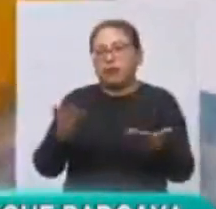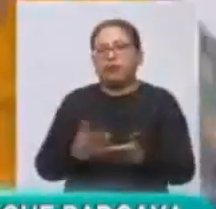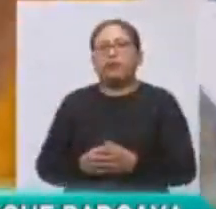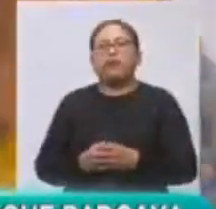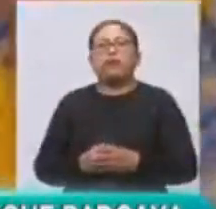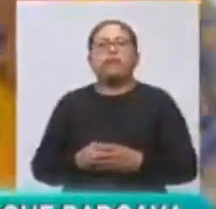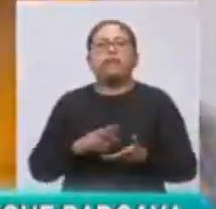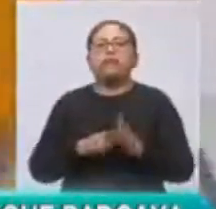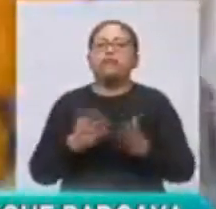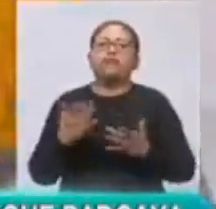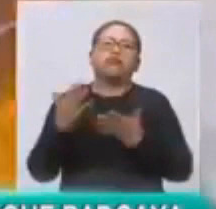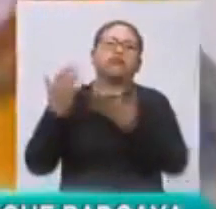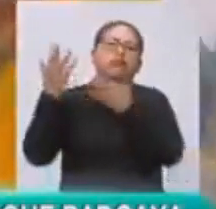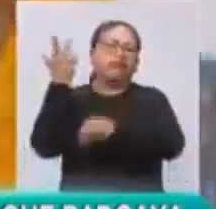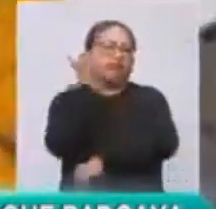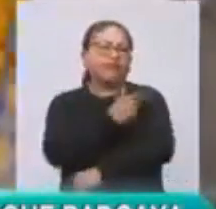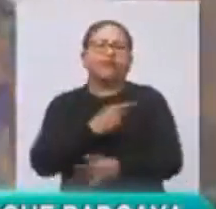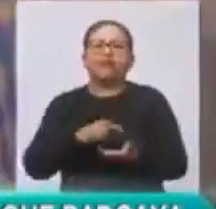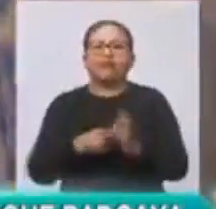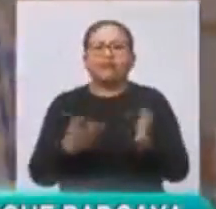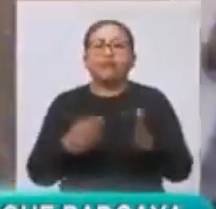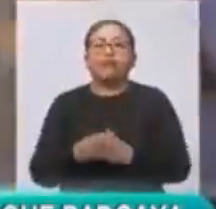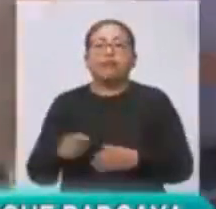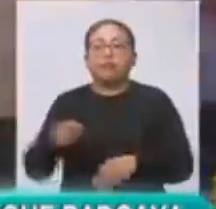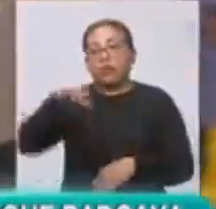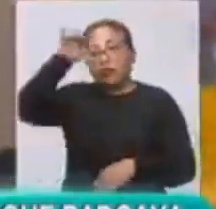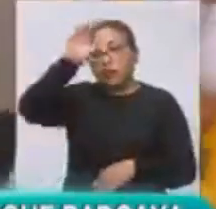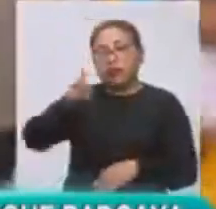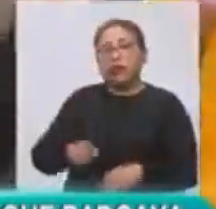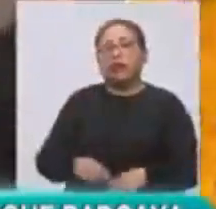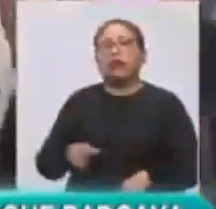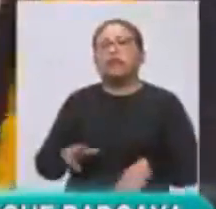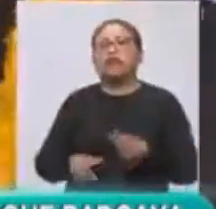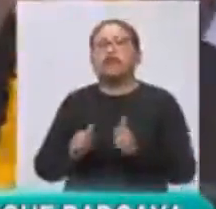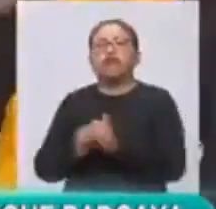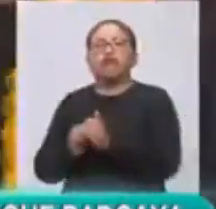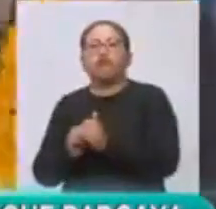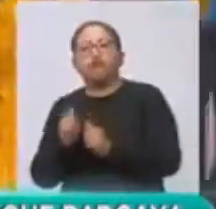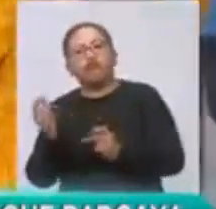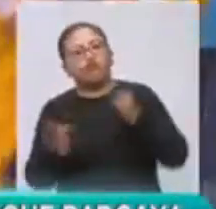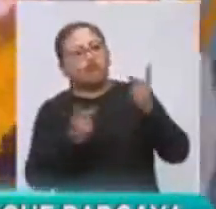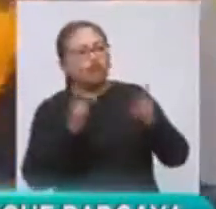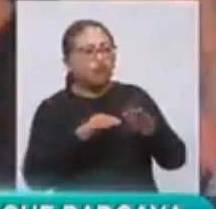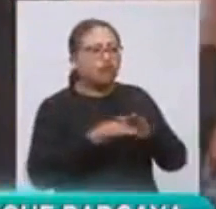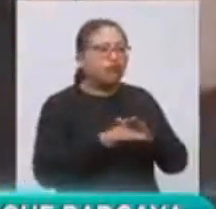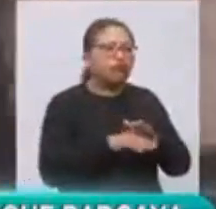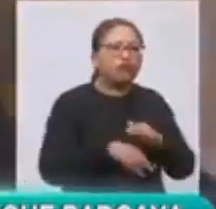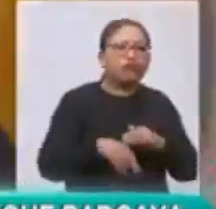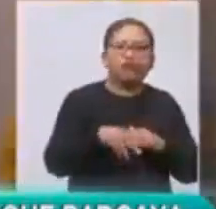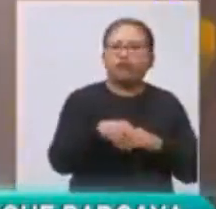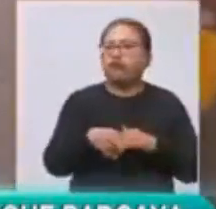dosis de esperanza, al municipio de Tarija. Es este el recorrido entonces que está haciendo el primer